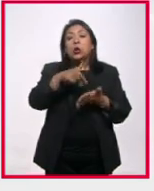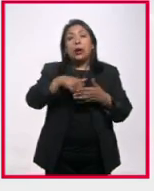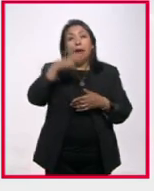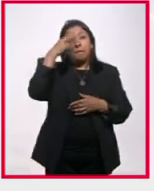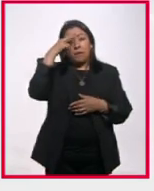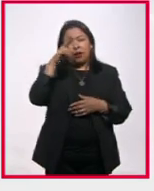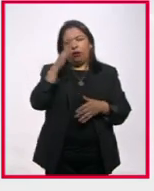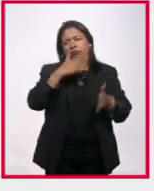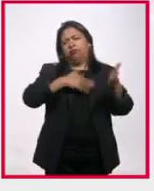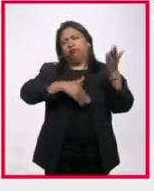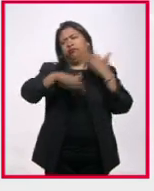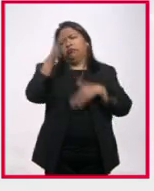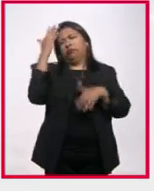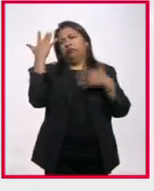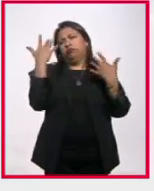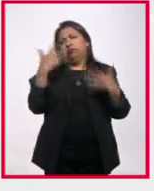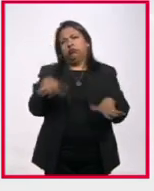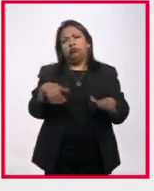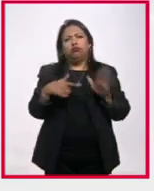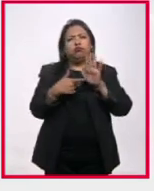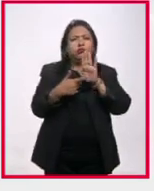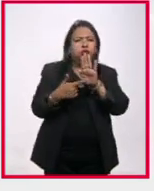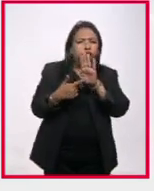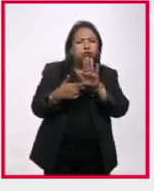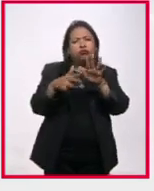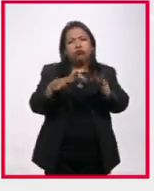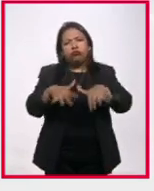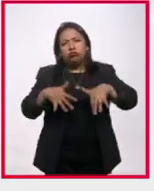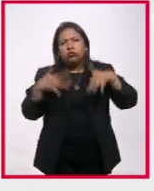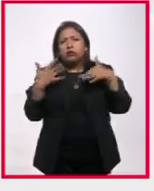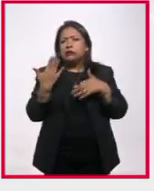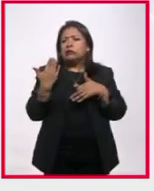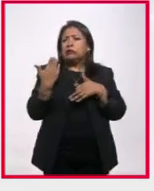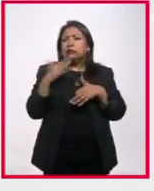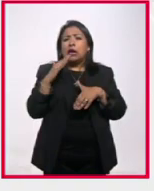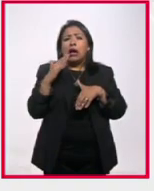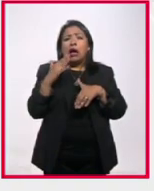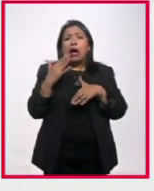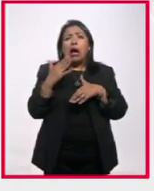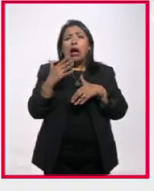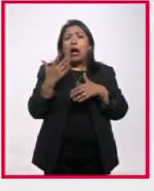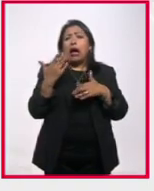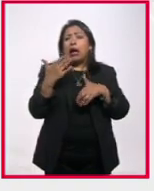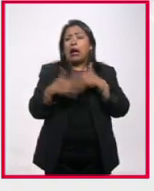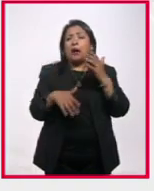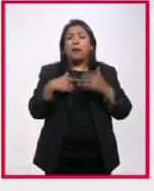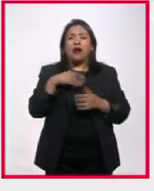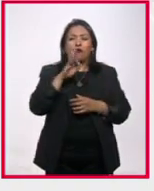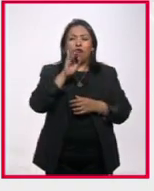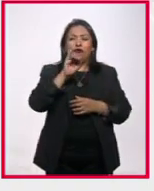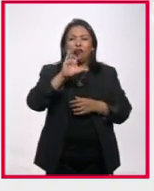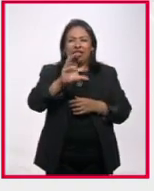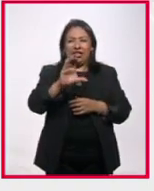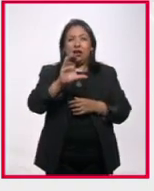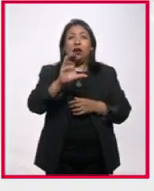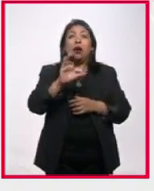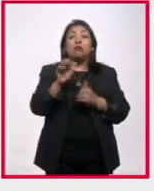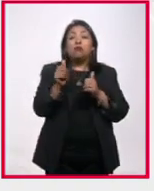con un exitazo en las presentaciones que has tenido. Te acabas de despedir en el Cervantino de esta